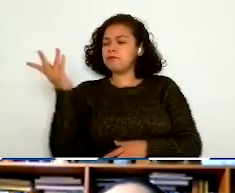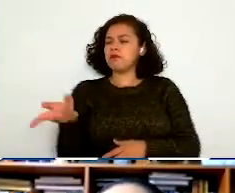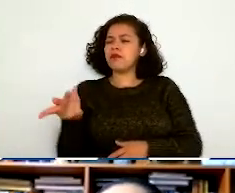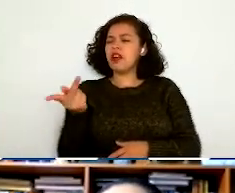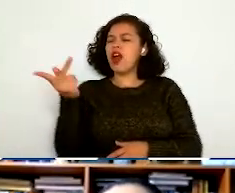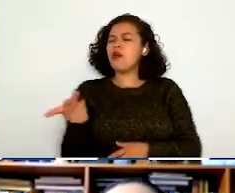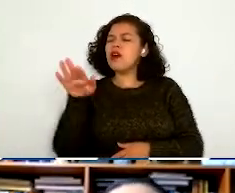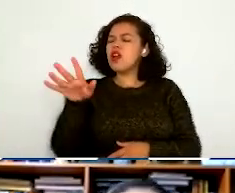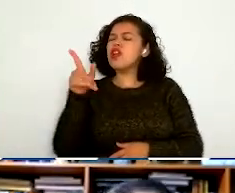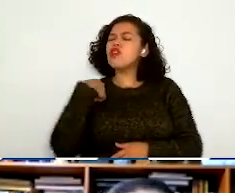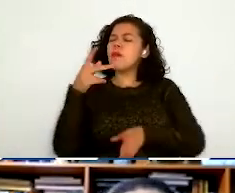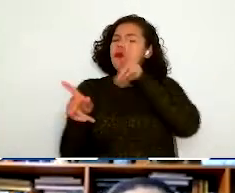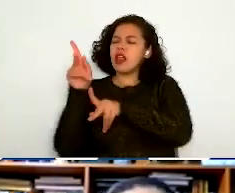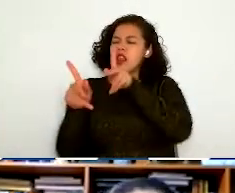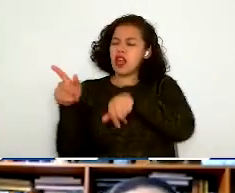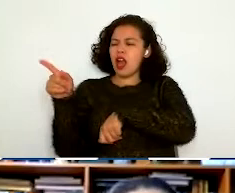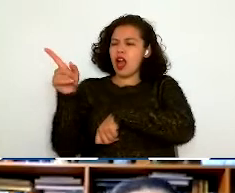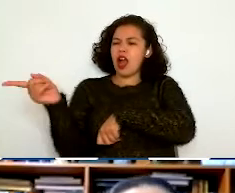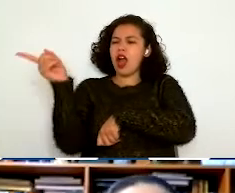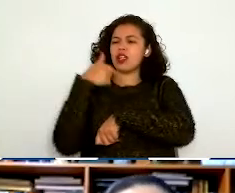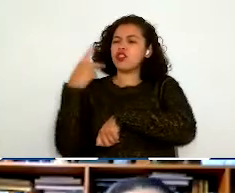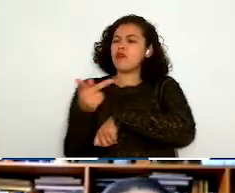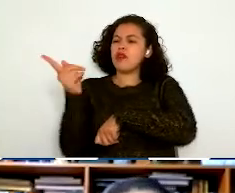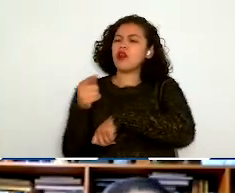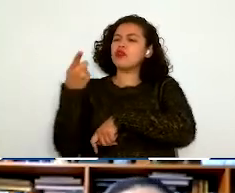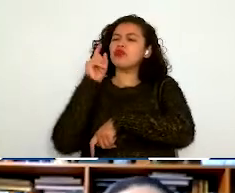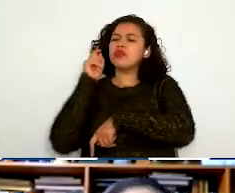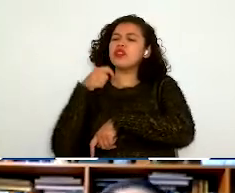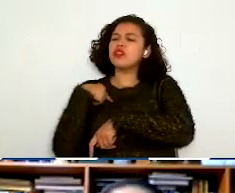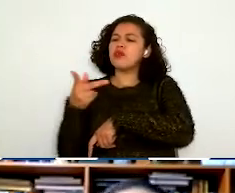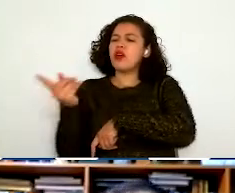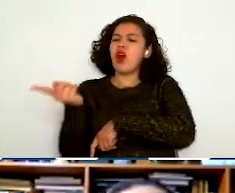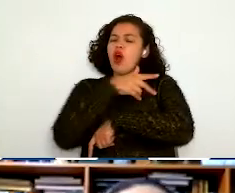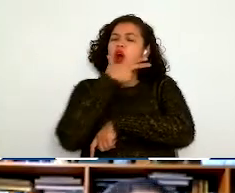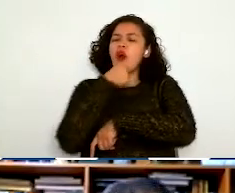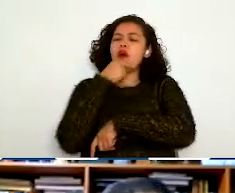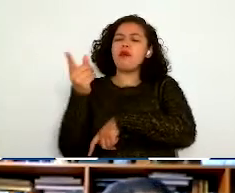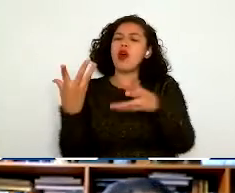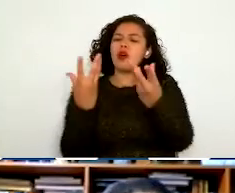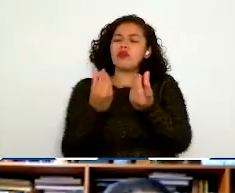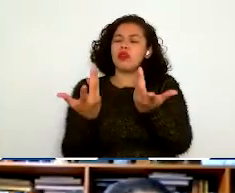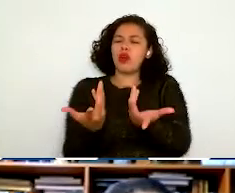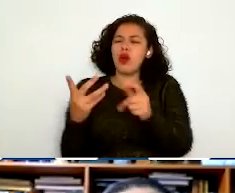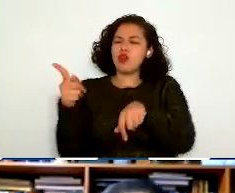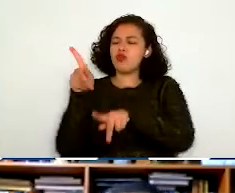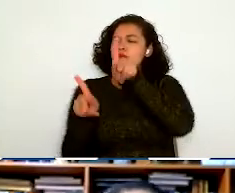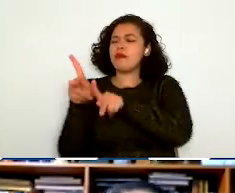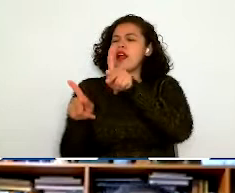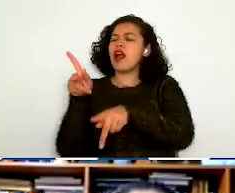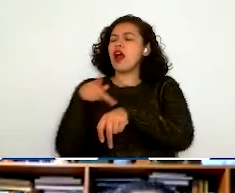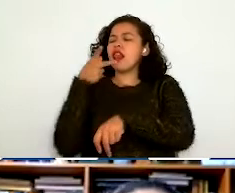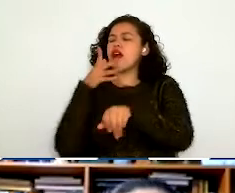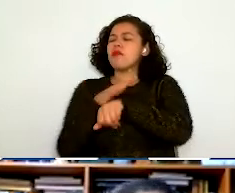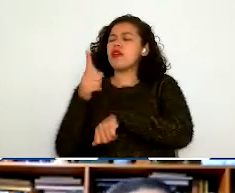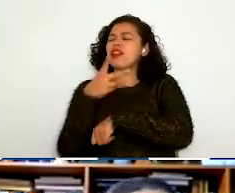no conversaban cuando yo les preguntaba sobre su sexualidad cuando estaba el grupo completo, para que